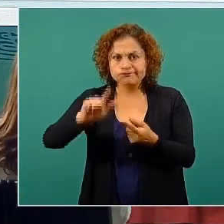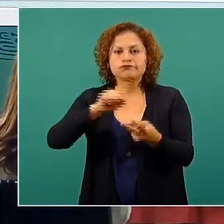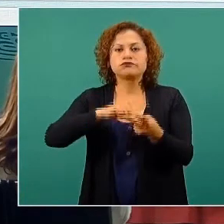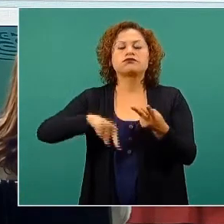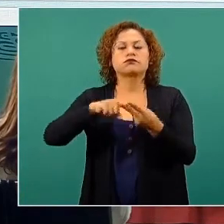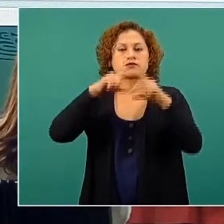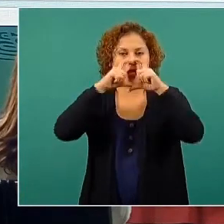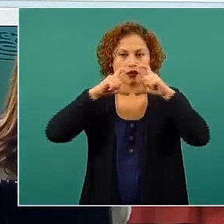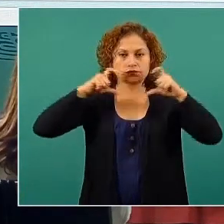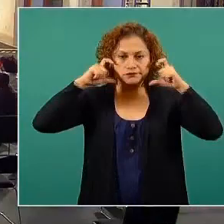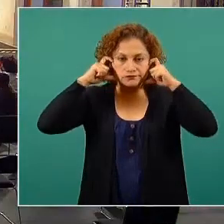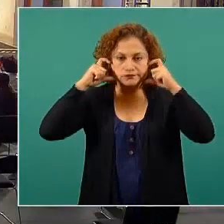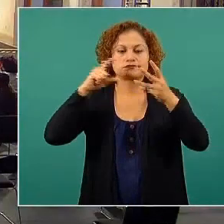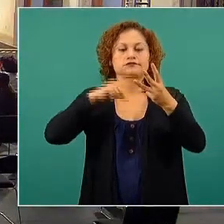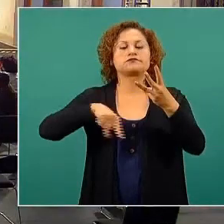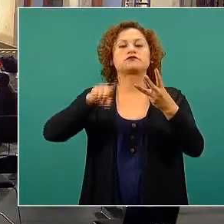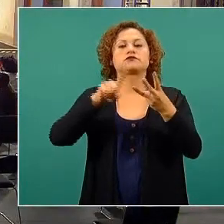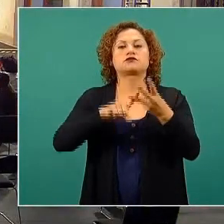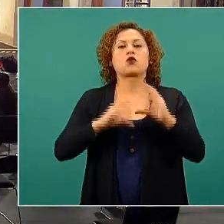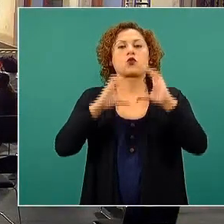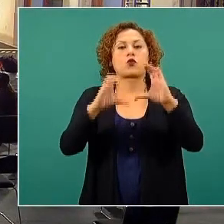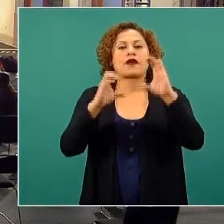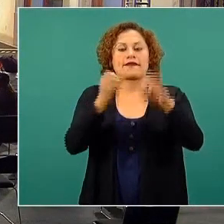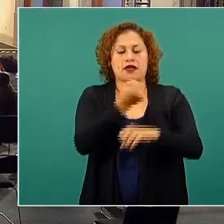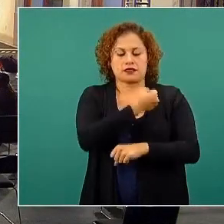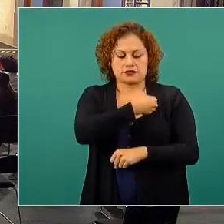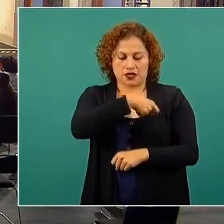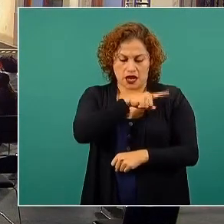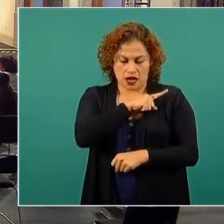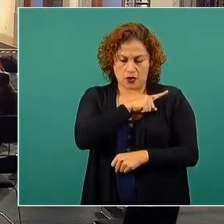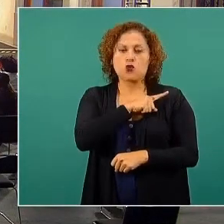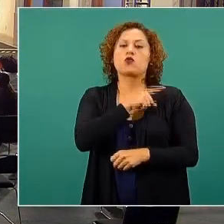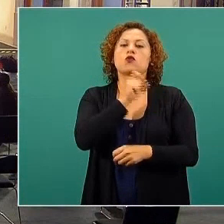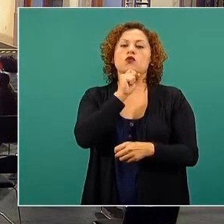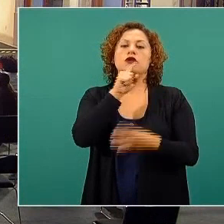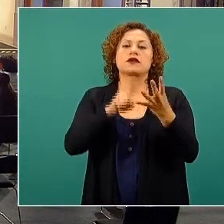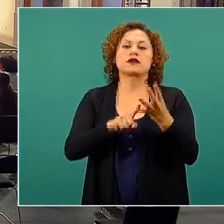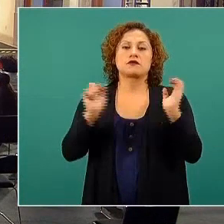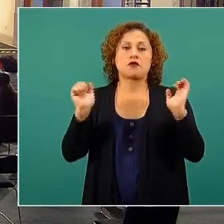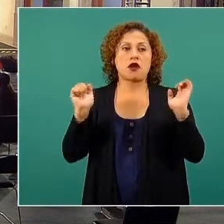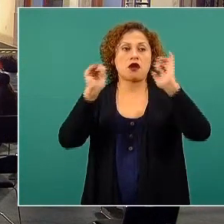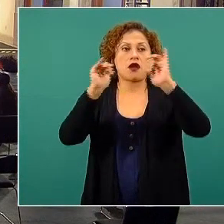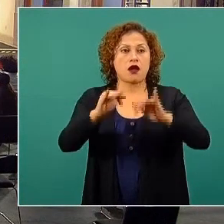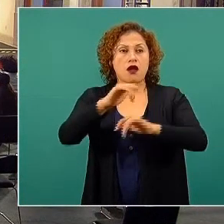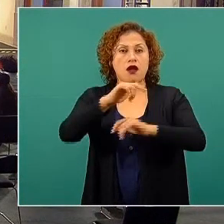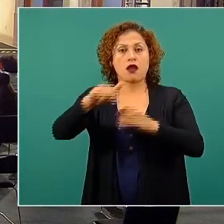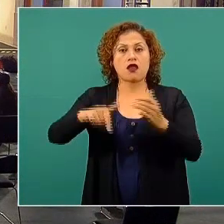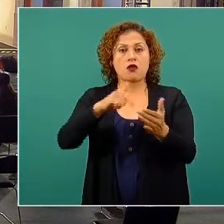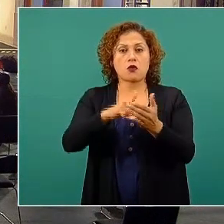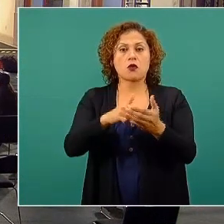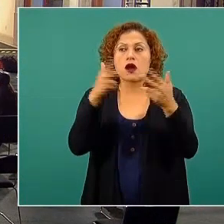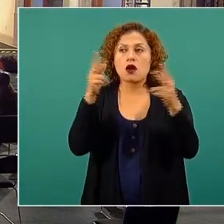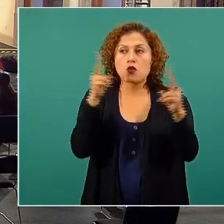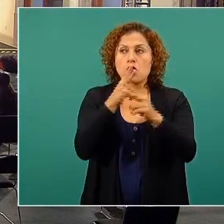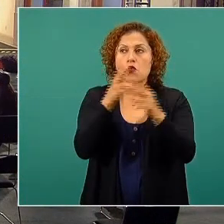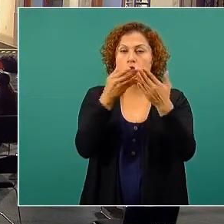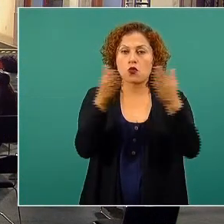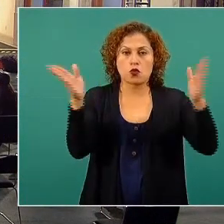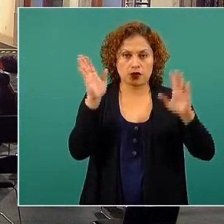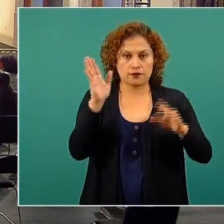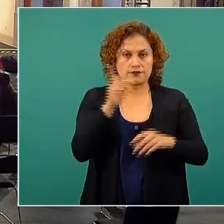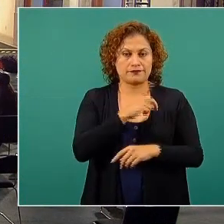nuestra salud y el uso o la asistencia a espacios que estén ventilados correctamente.